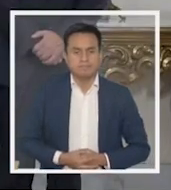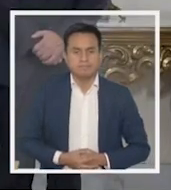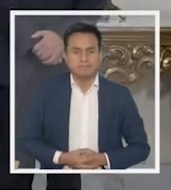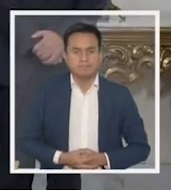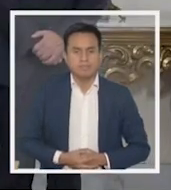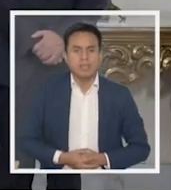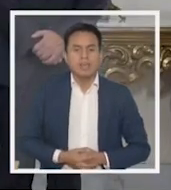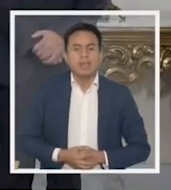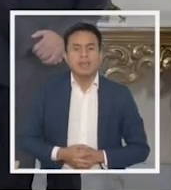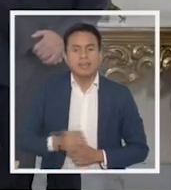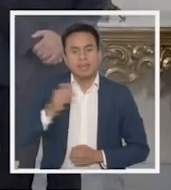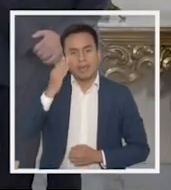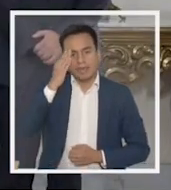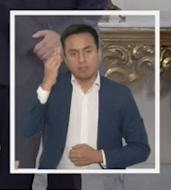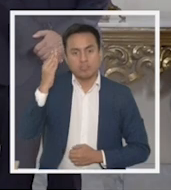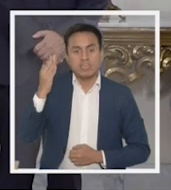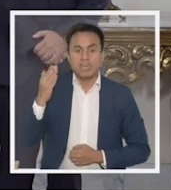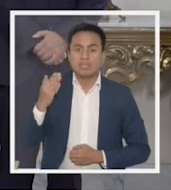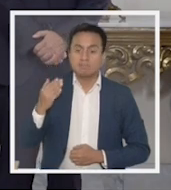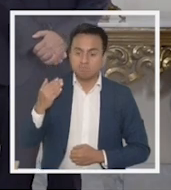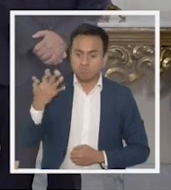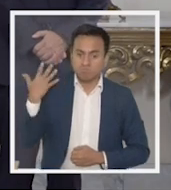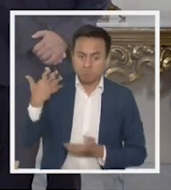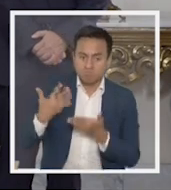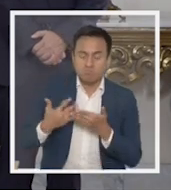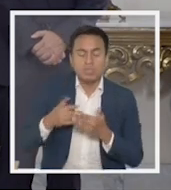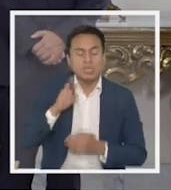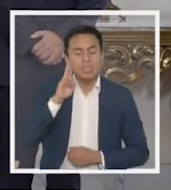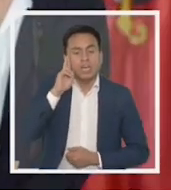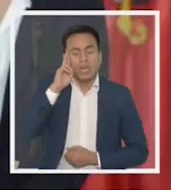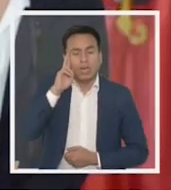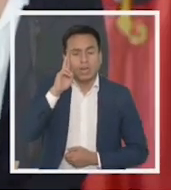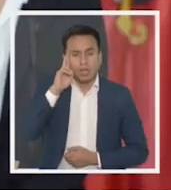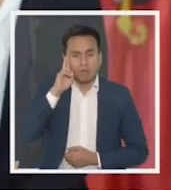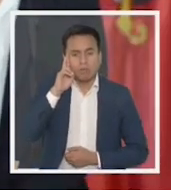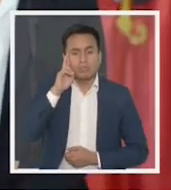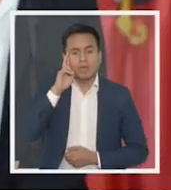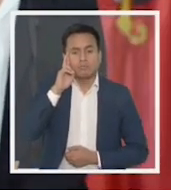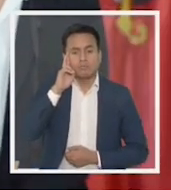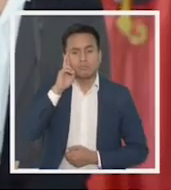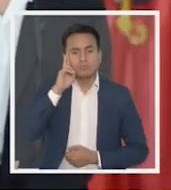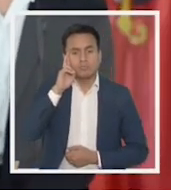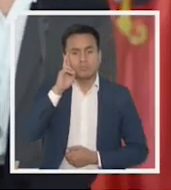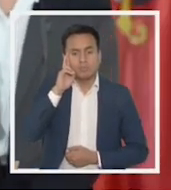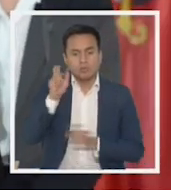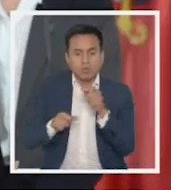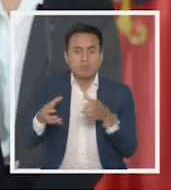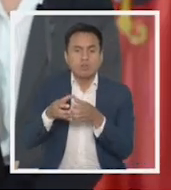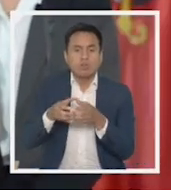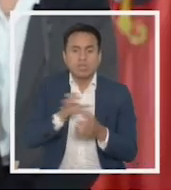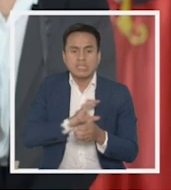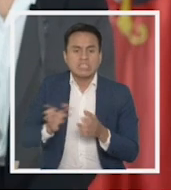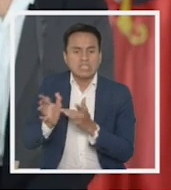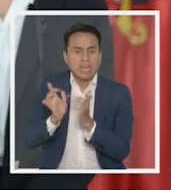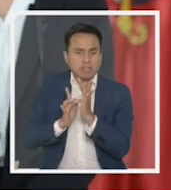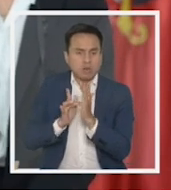recordamos, y el pueblo cristiano en particular recuerda, a un hombre humilde que dio su vida por la